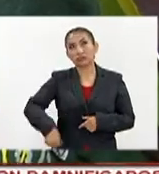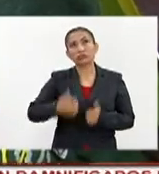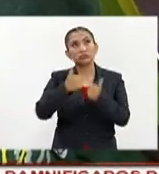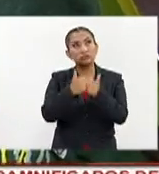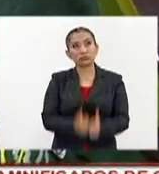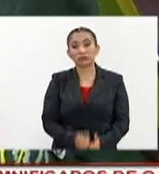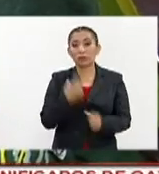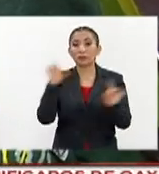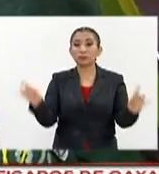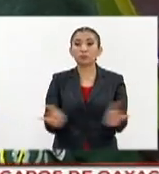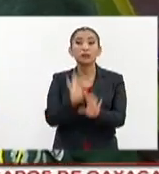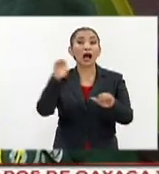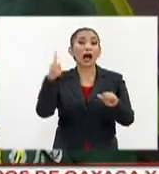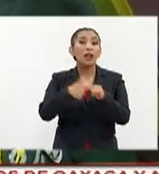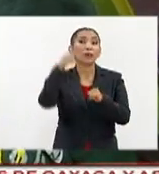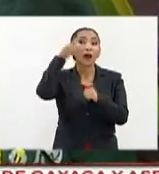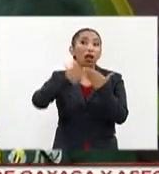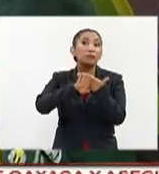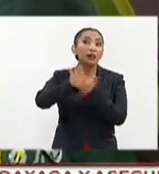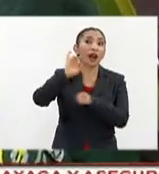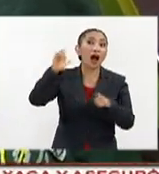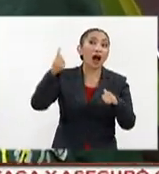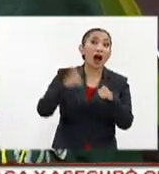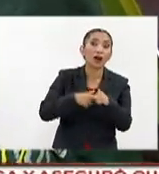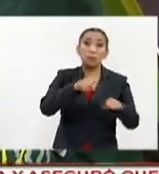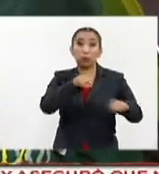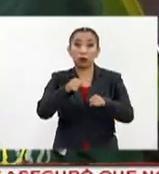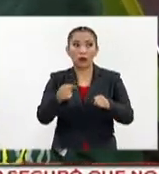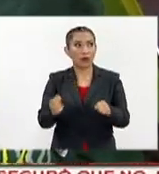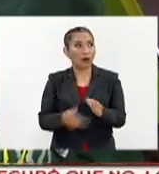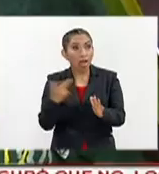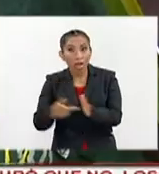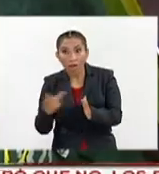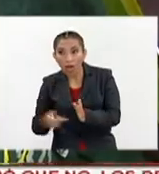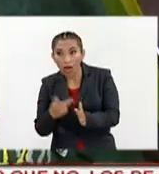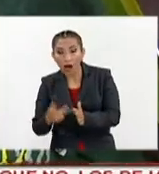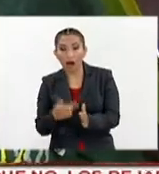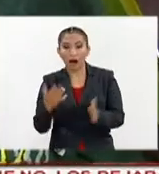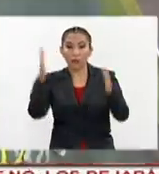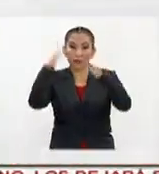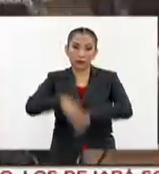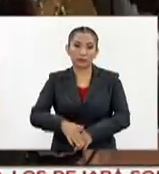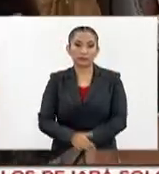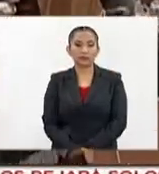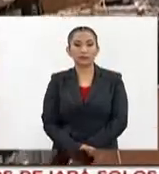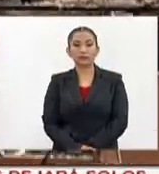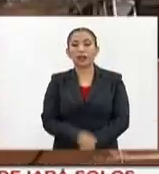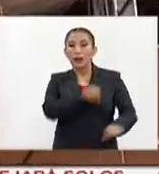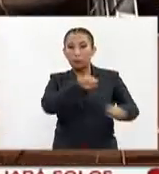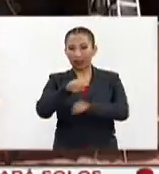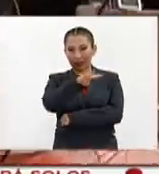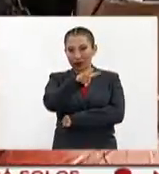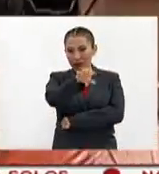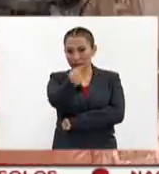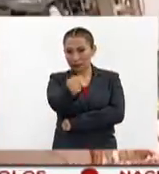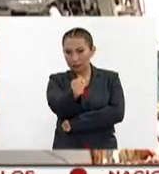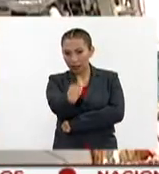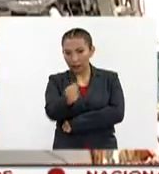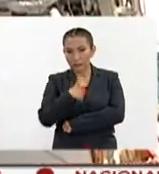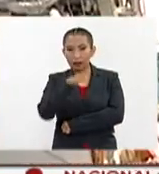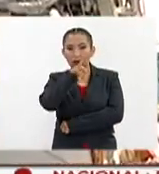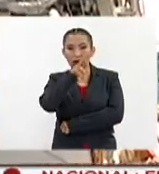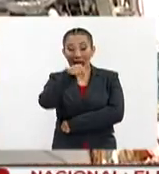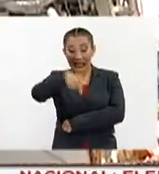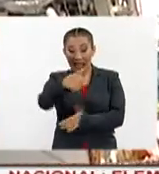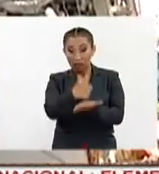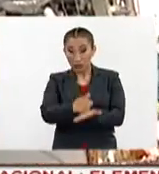como precaución para prevenir en alguna sacudida más que se terminara de caer alguno. El temblor del 19 de septiembre dejó